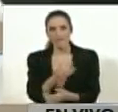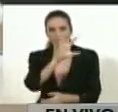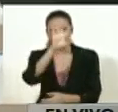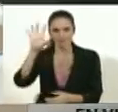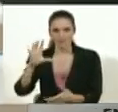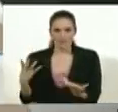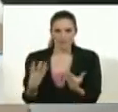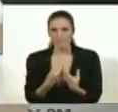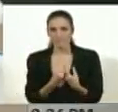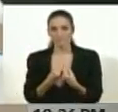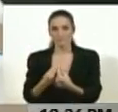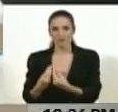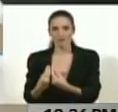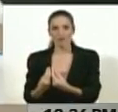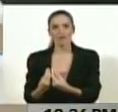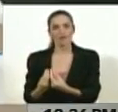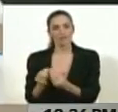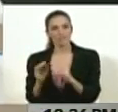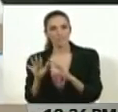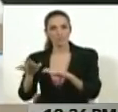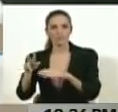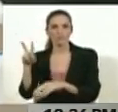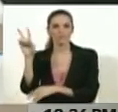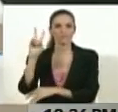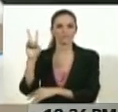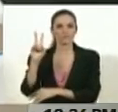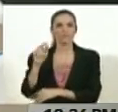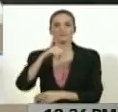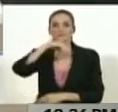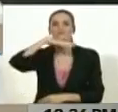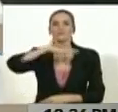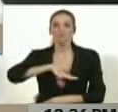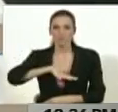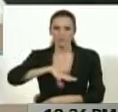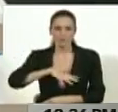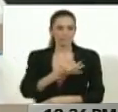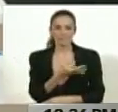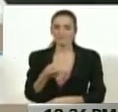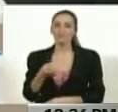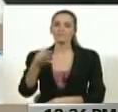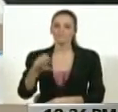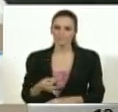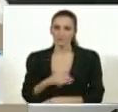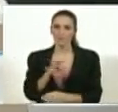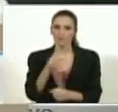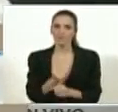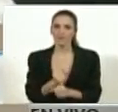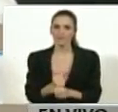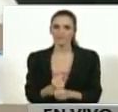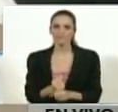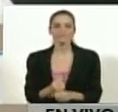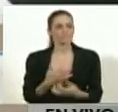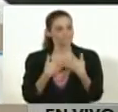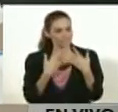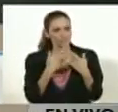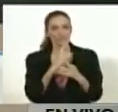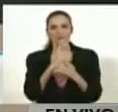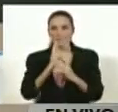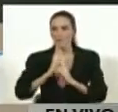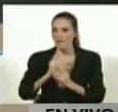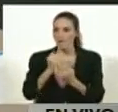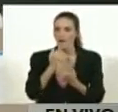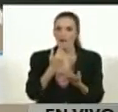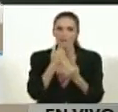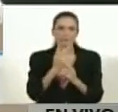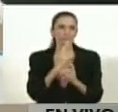que acompañaron a nuestro país en esta histórica y extraordinaria jornada con mucho gusto responderé las